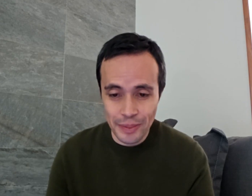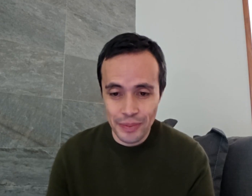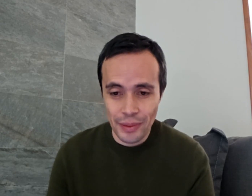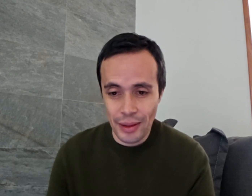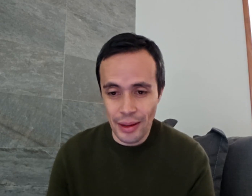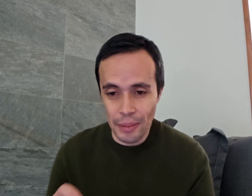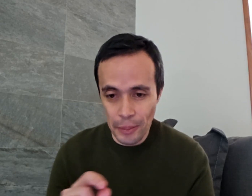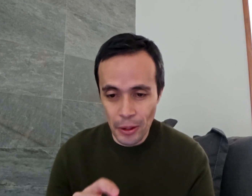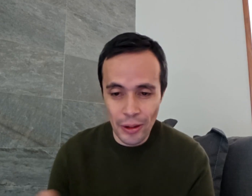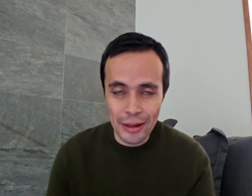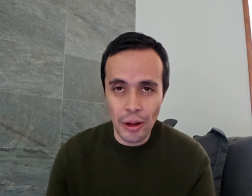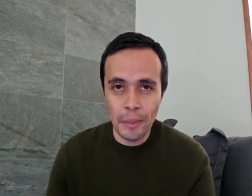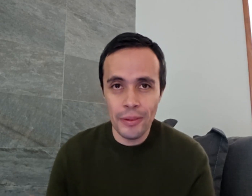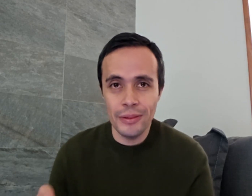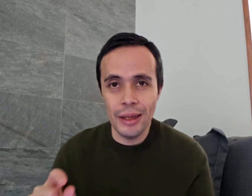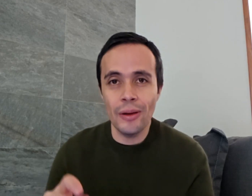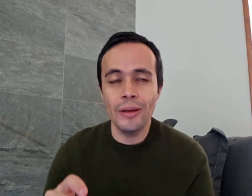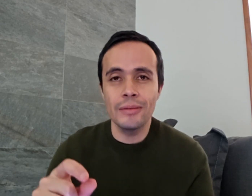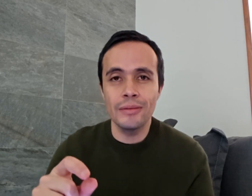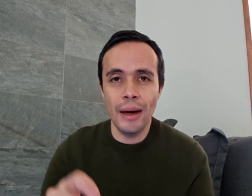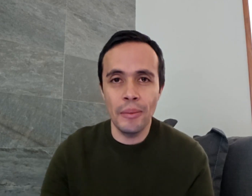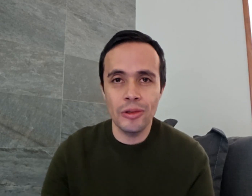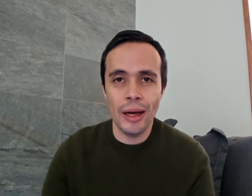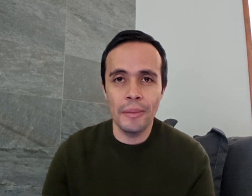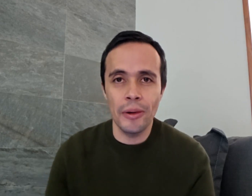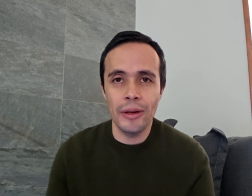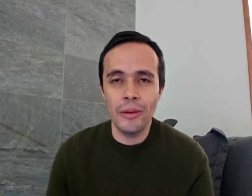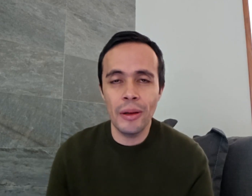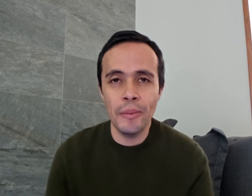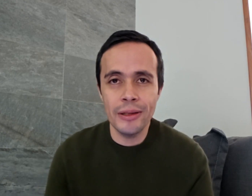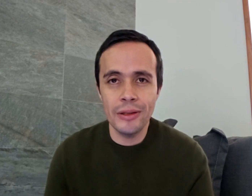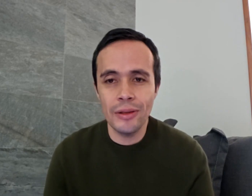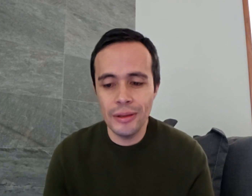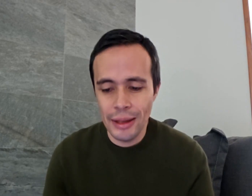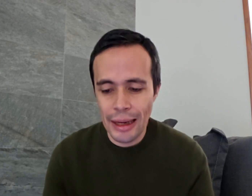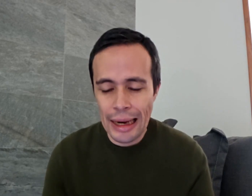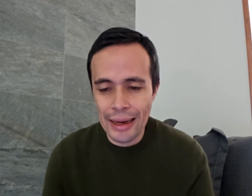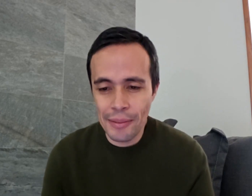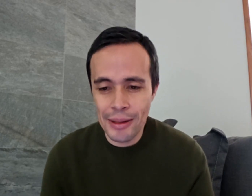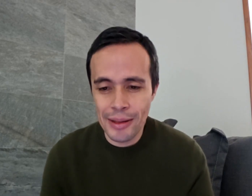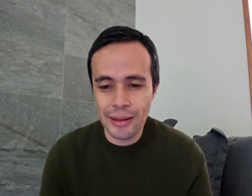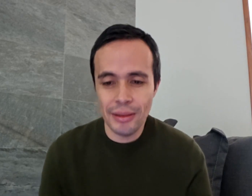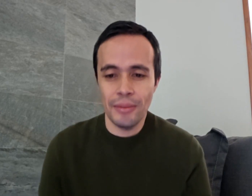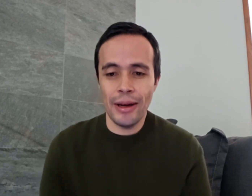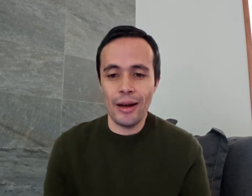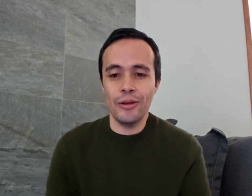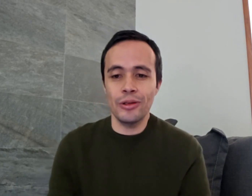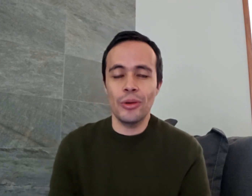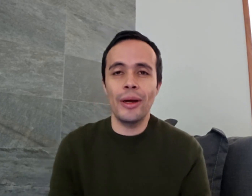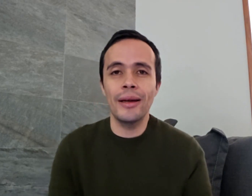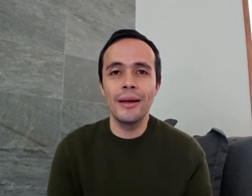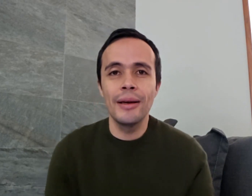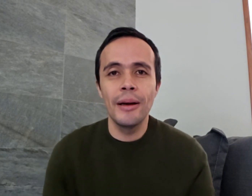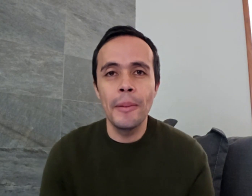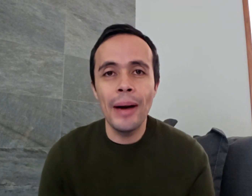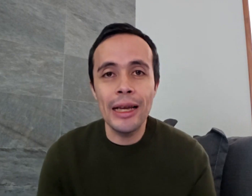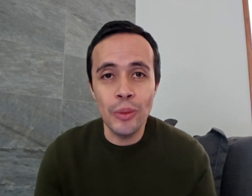insisto, el propio Donald Trump dijo: vamos a poner un impuesto a las remesas para